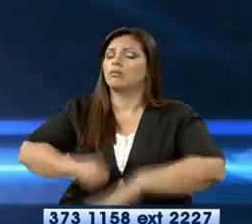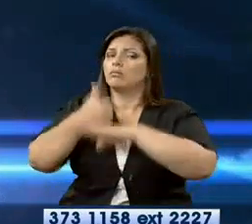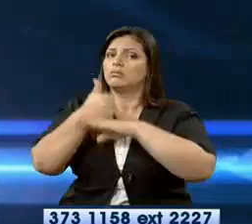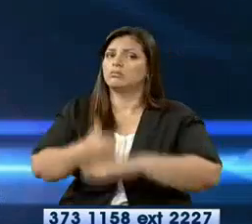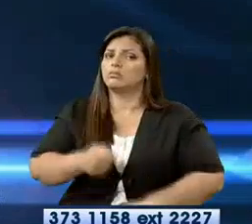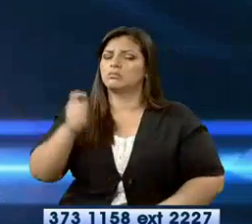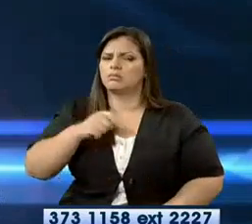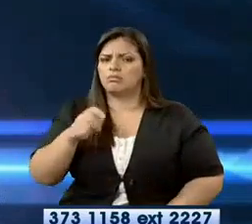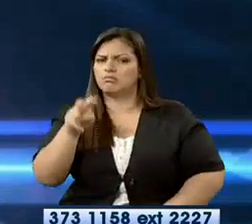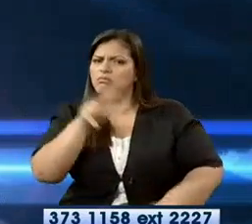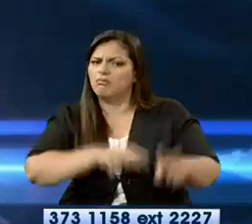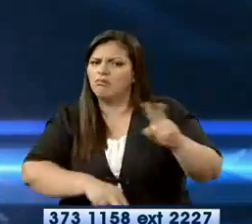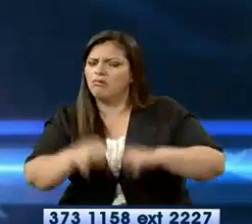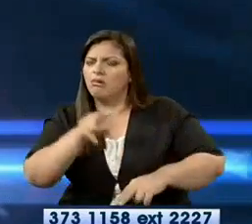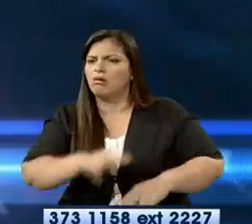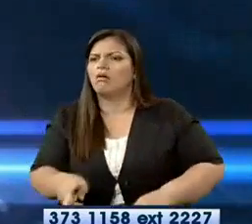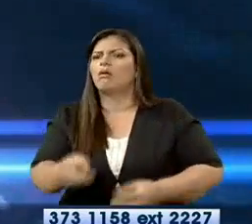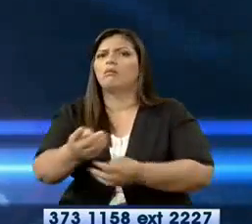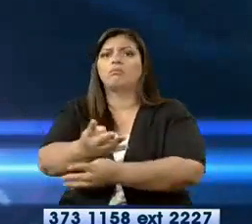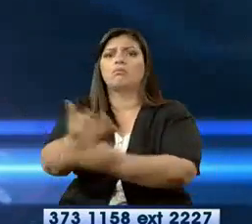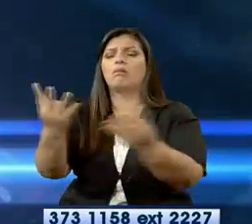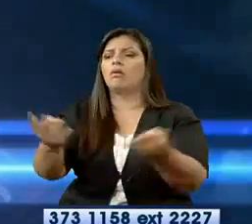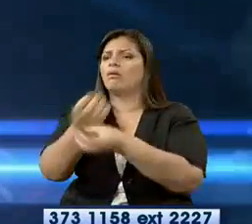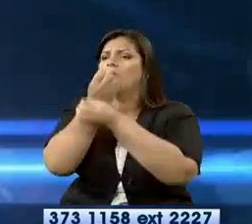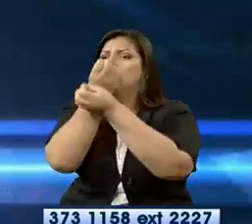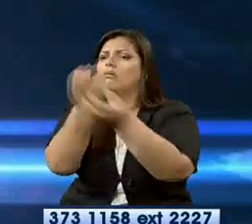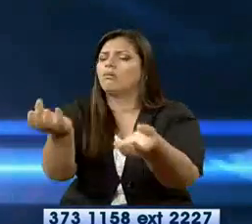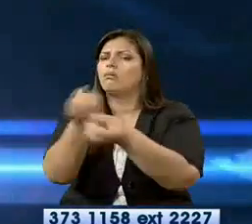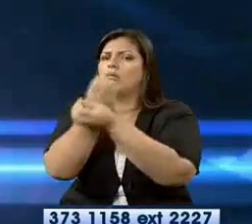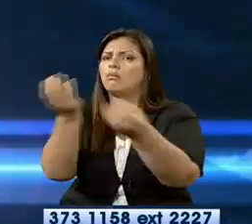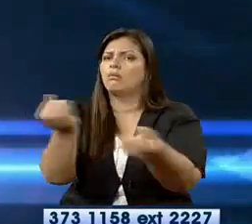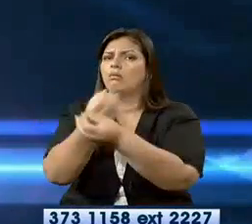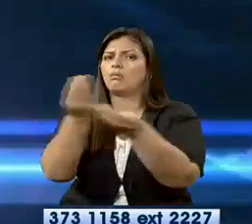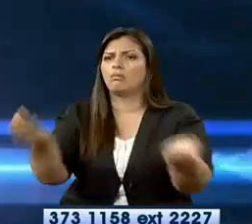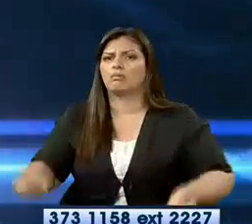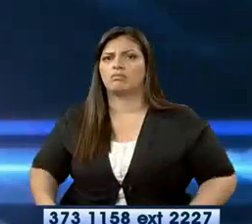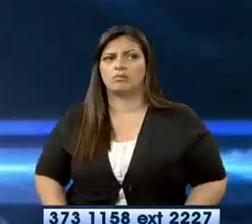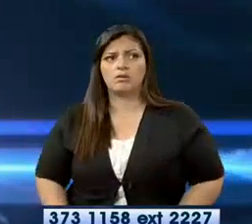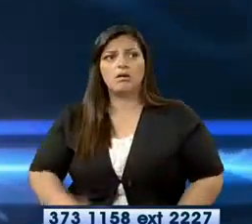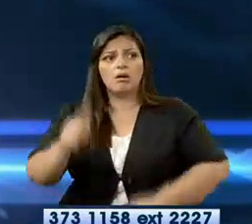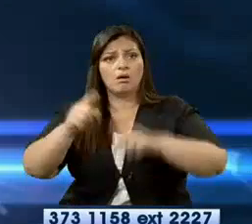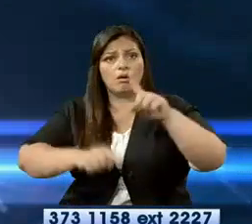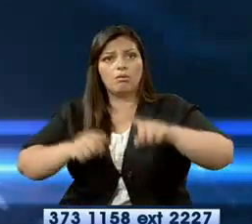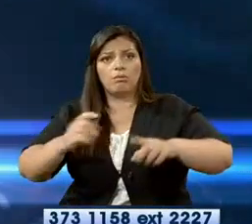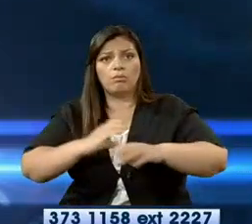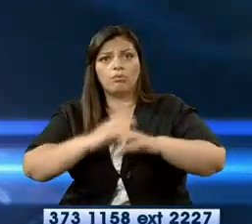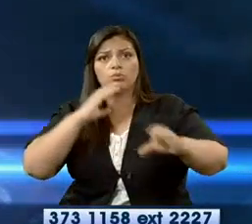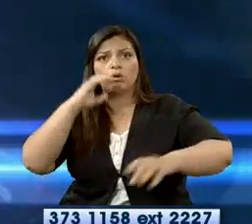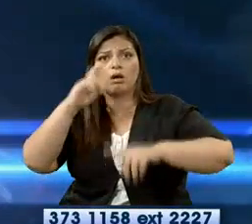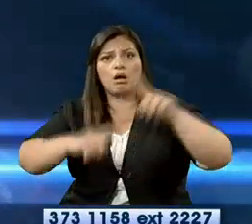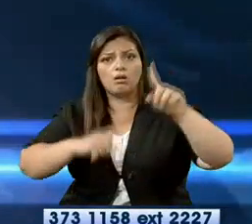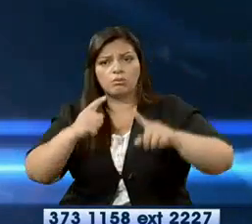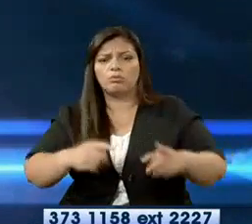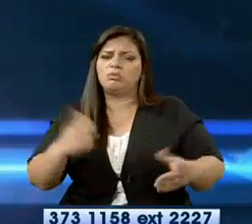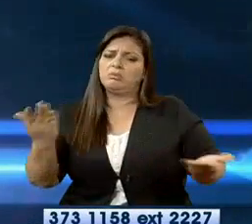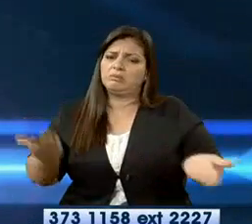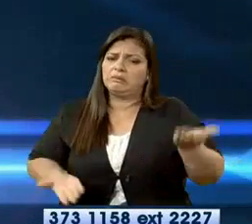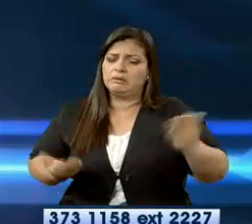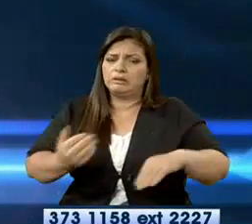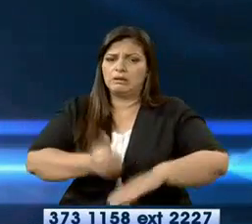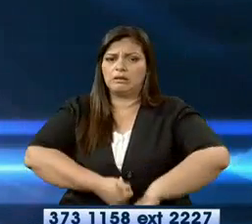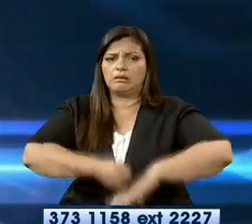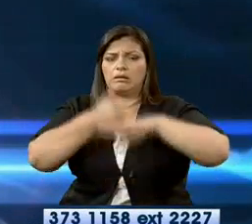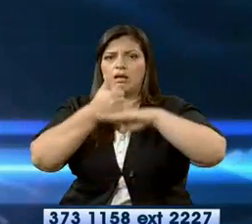Y decir que están autorizados tales buses. Por tales y tales circunstancias. Por tales y tales razones y circunstancias. Porque de lo que yo haya